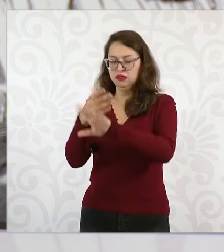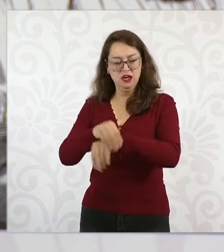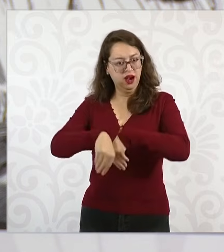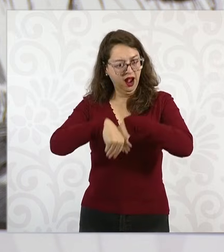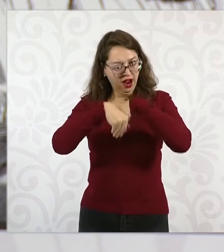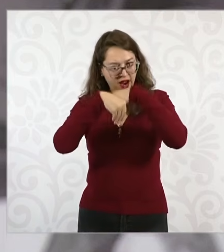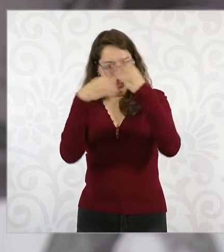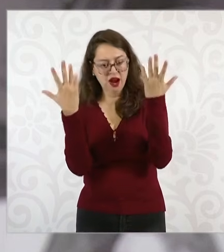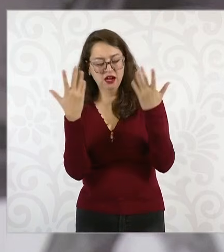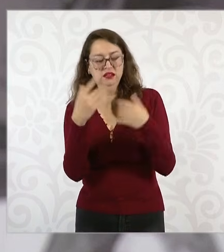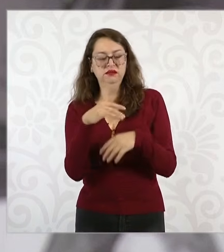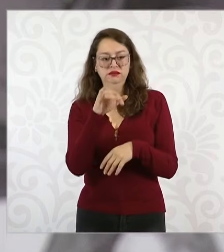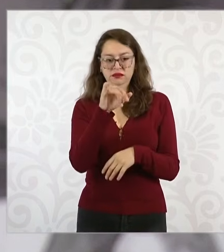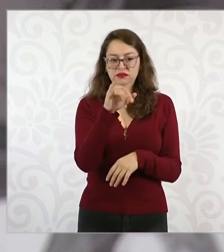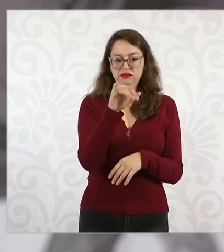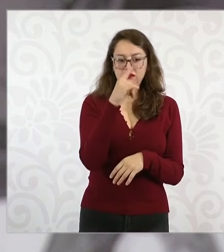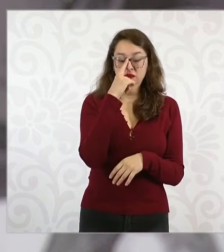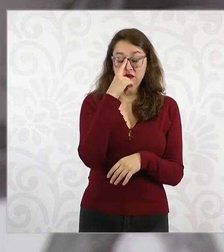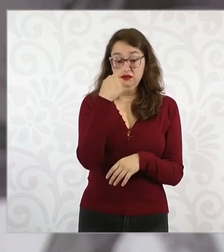pero